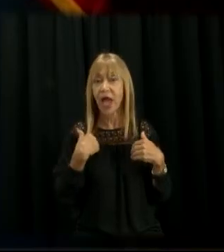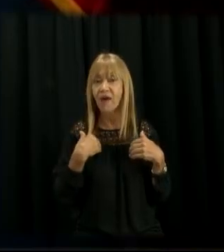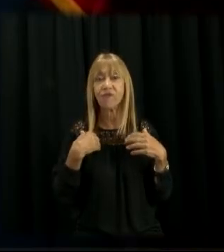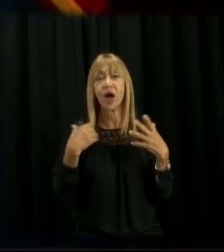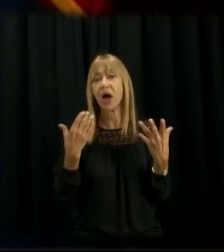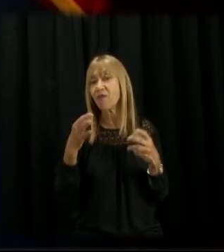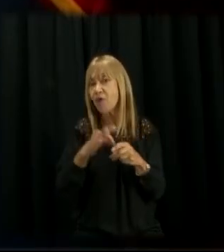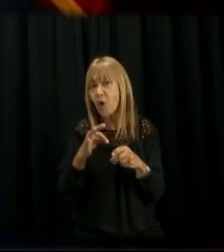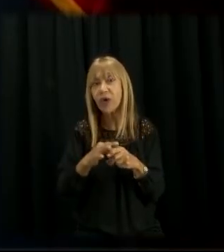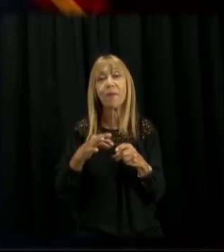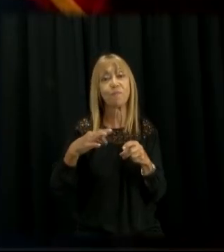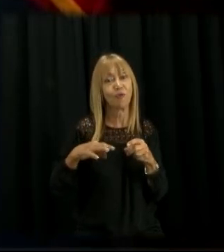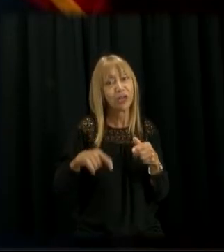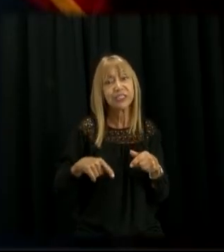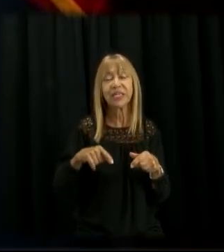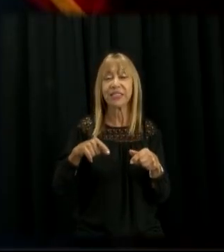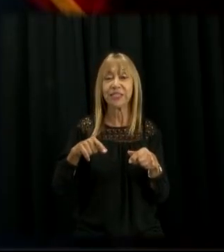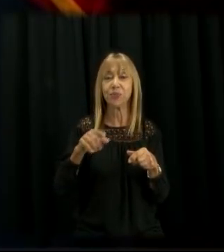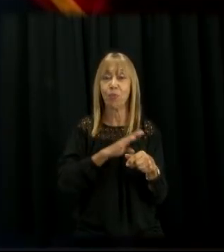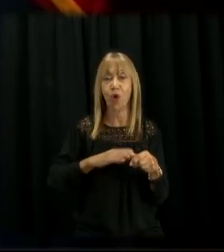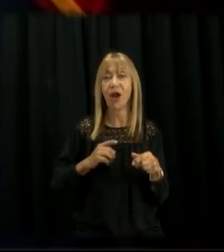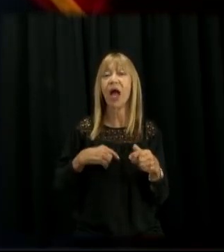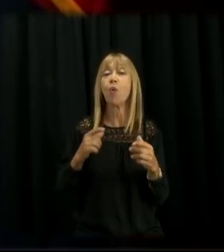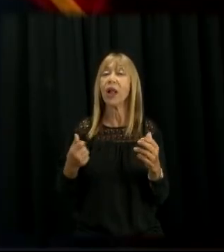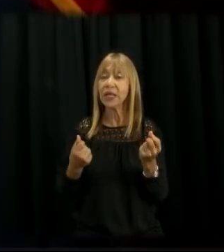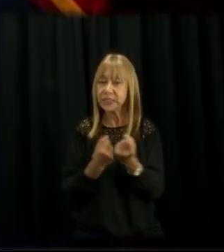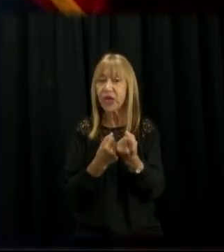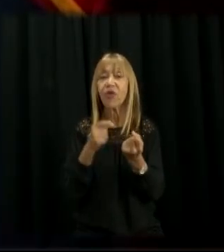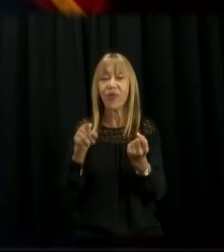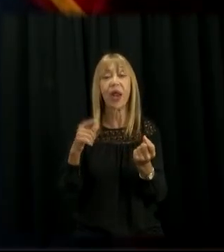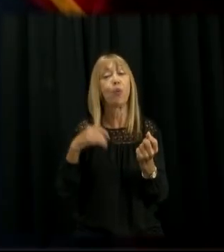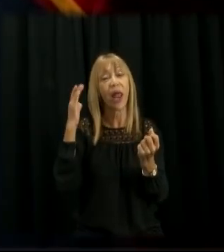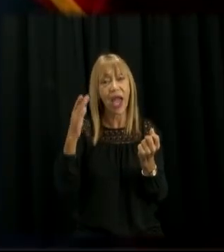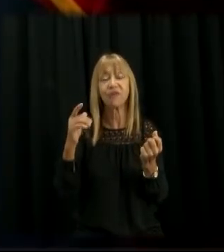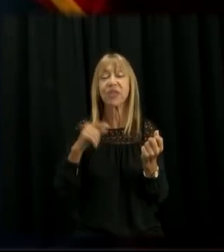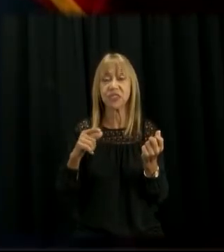tengo voto de privilegio, yo secundo eso